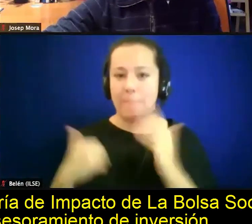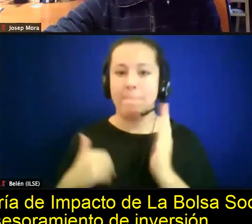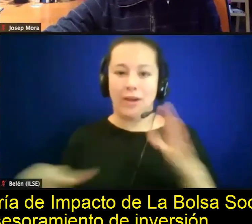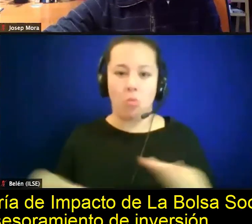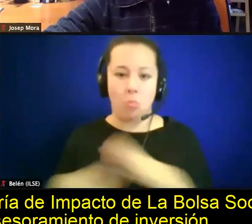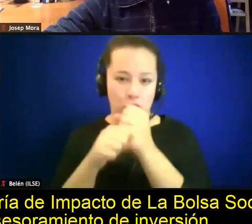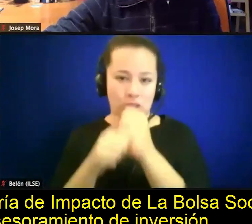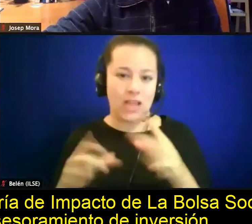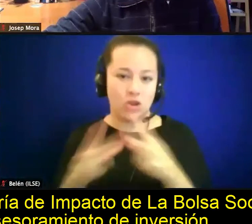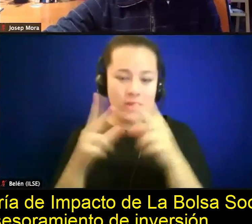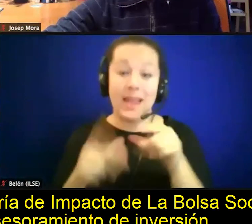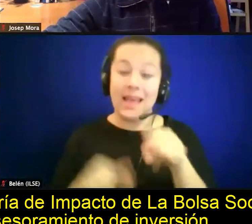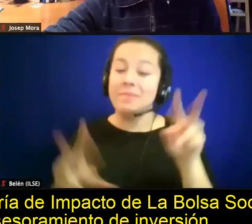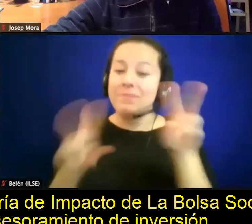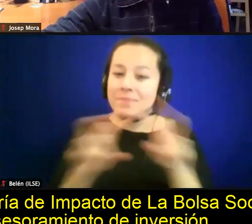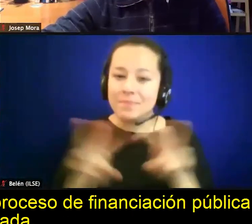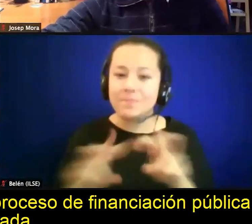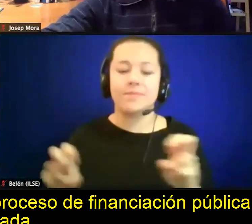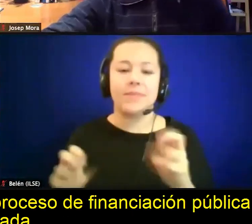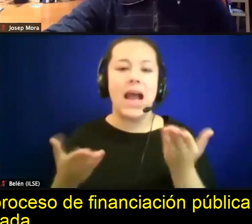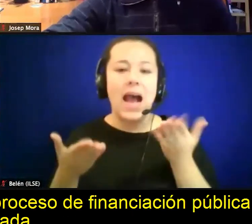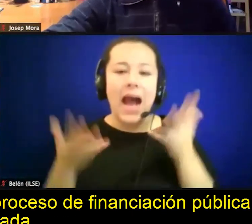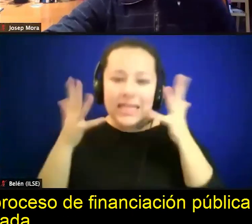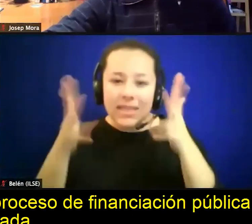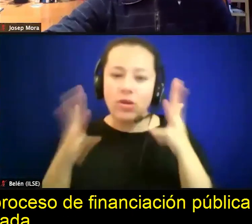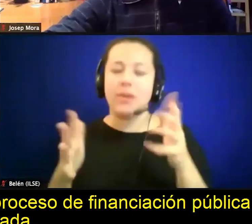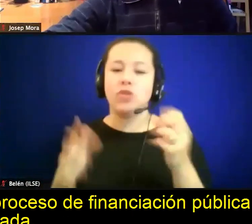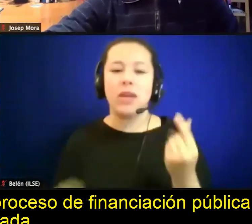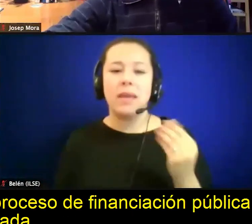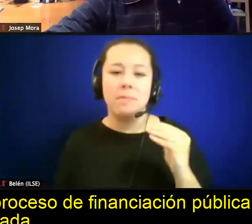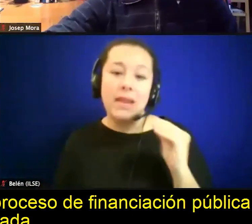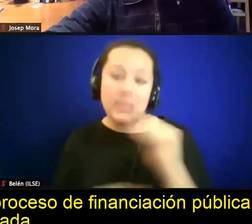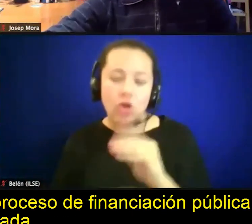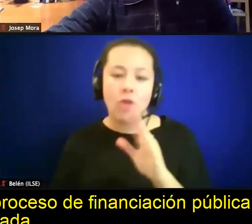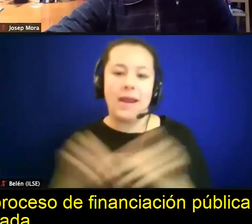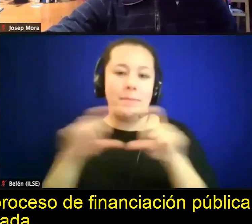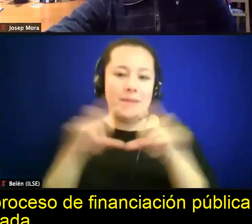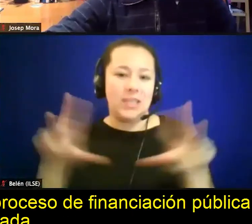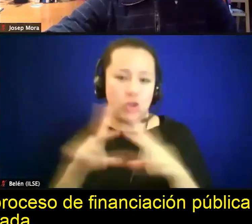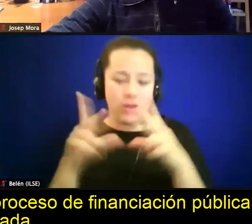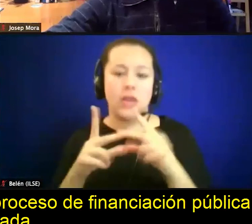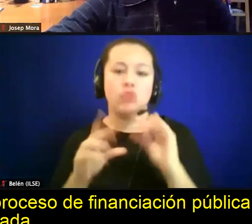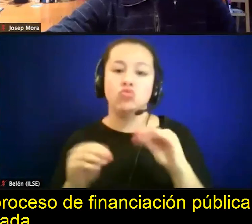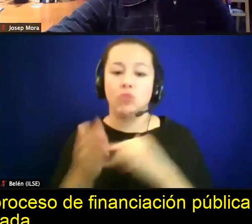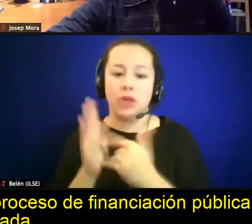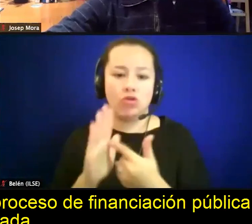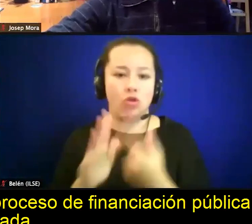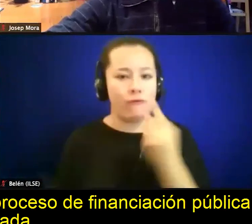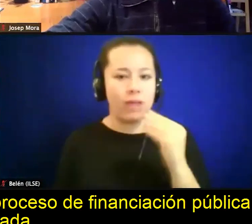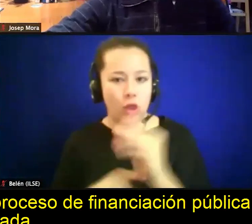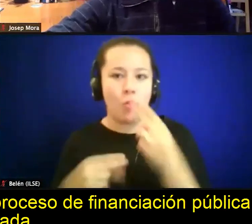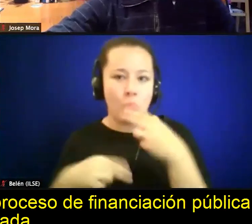y asesoramiento de inversión para empresas sociales en su proceso de financiación pública y